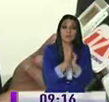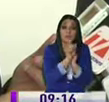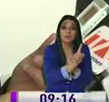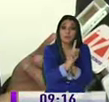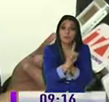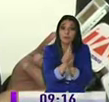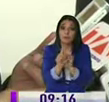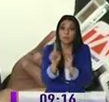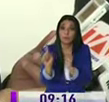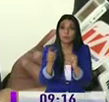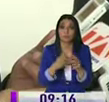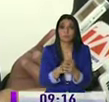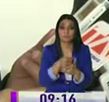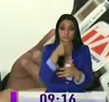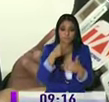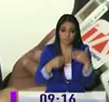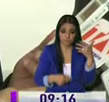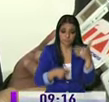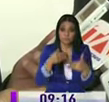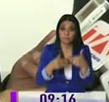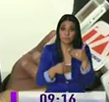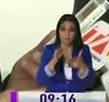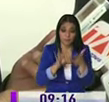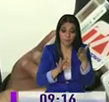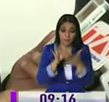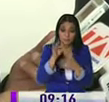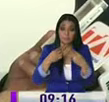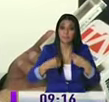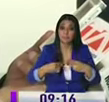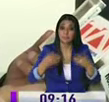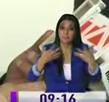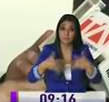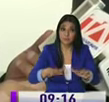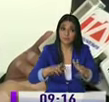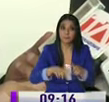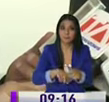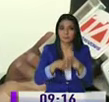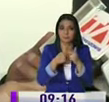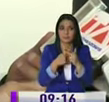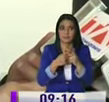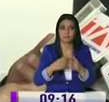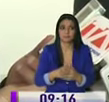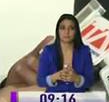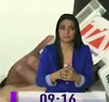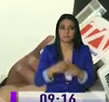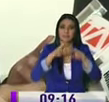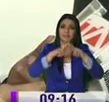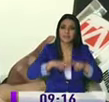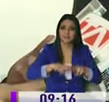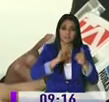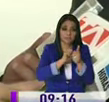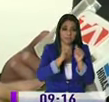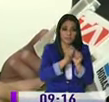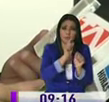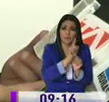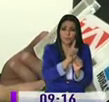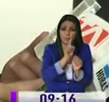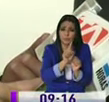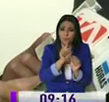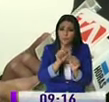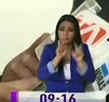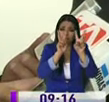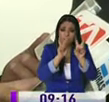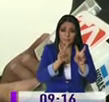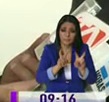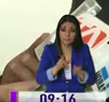una vez que tengamos el procedimiento aprobado la metodología iniciaremos como digo revisar a revisar caso por caso ustedes